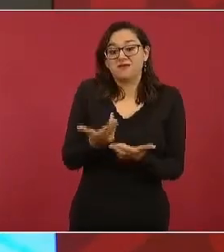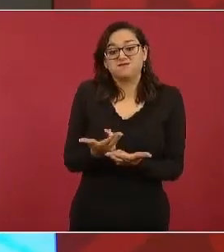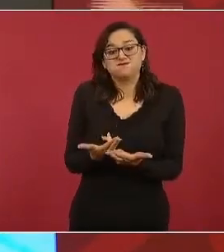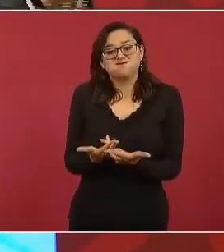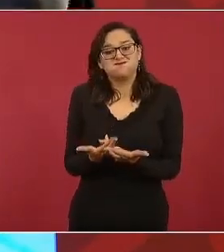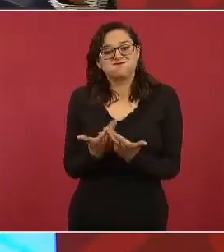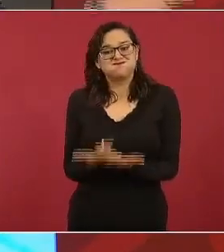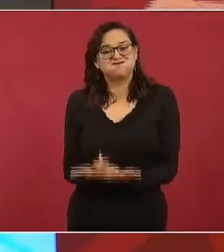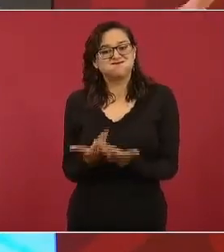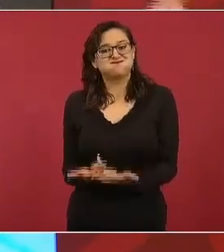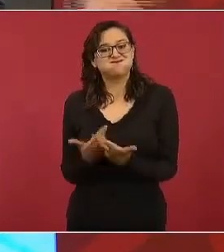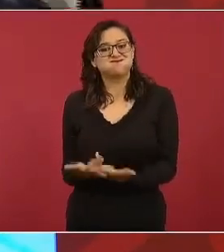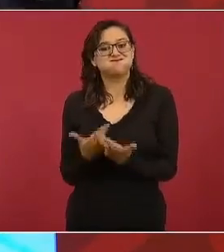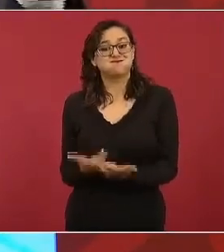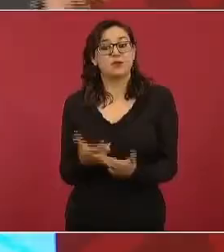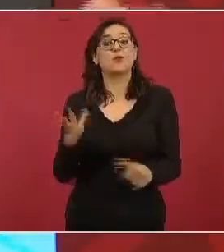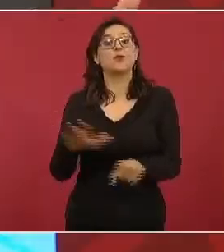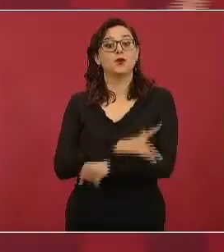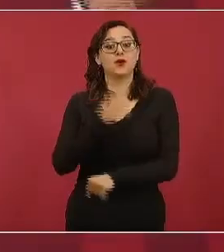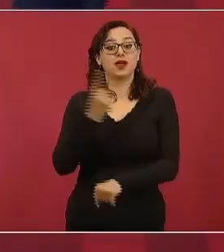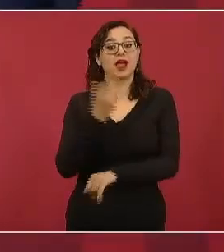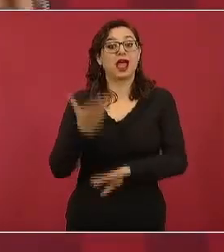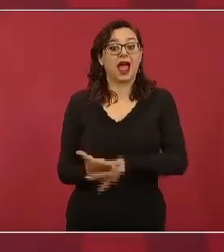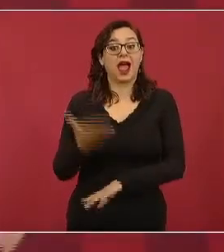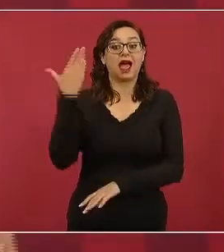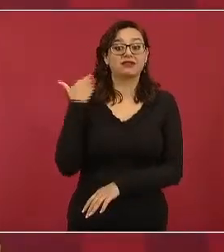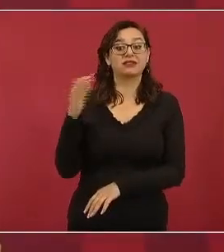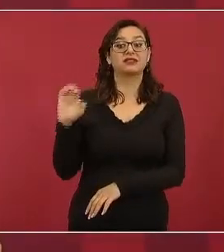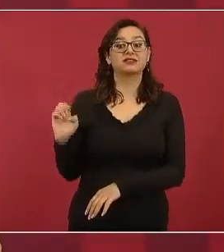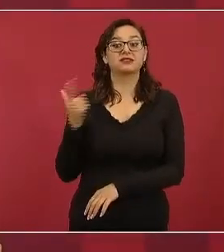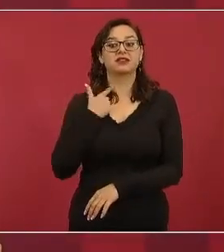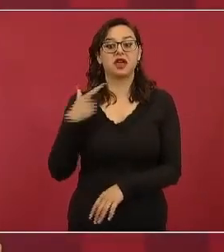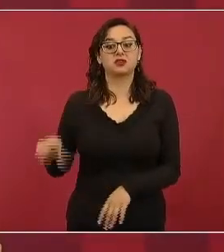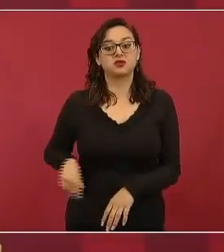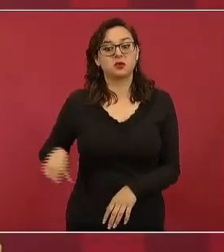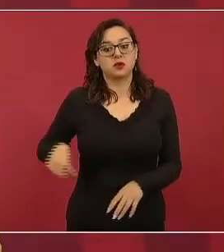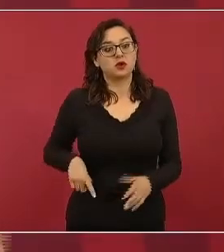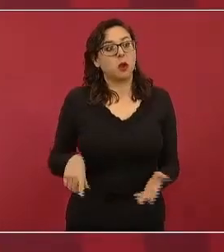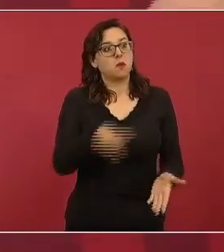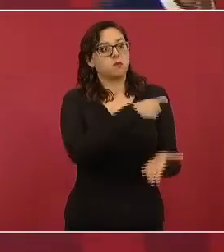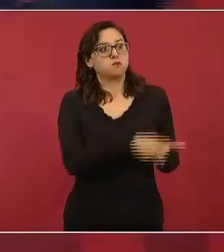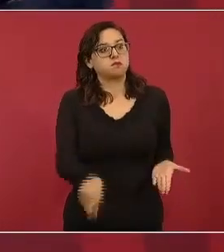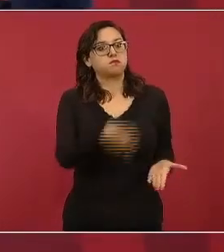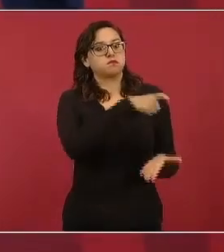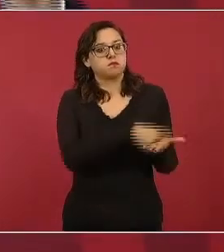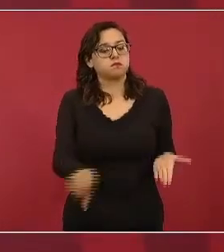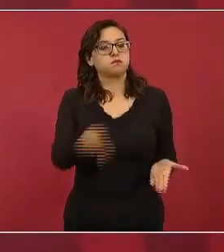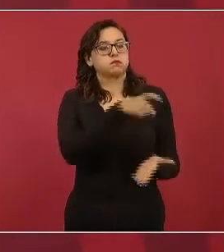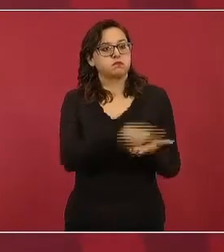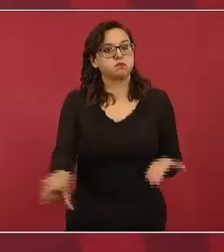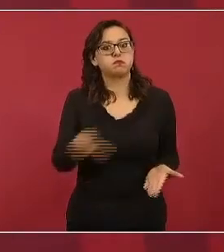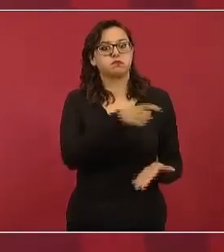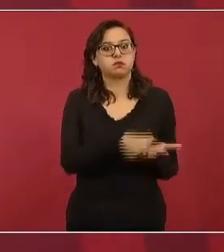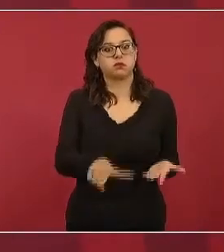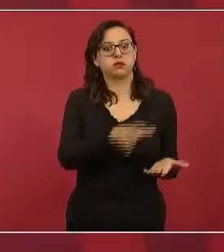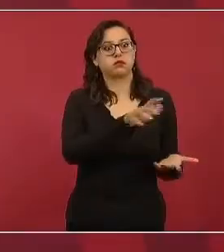por esa compra que hicieron con los gasoductos, por ese